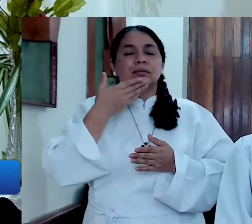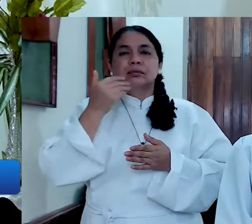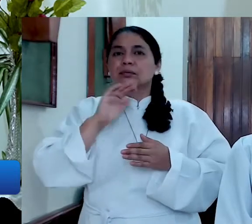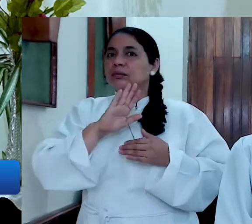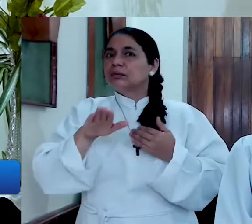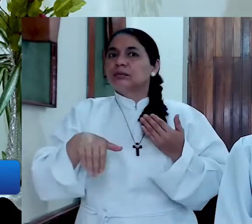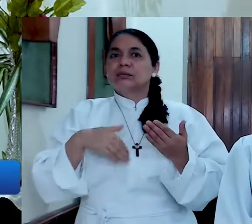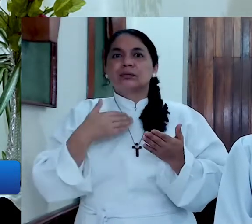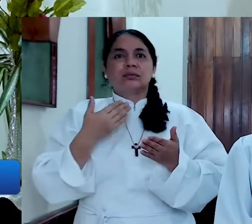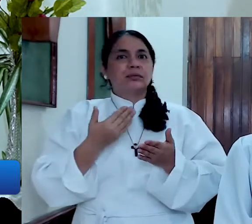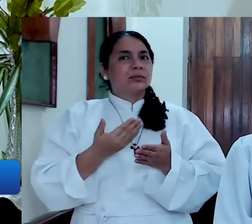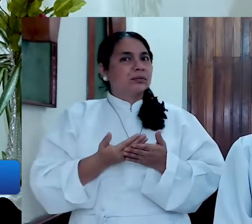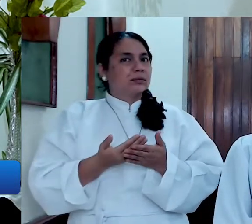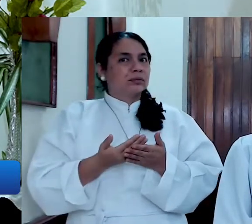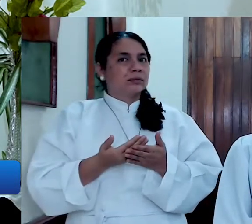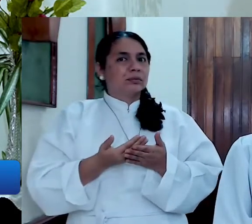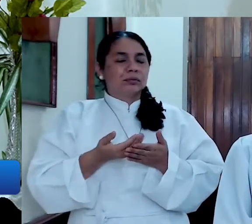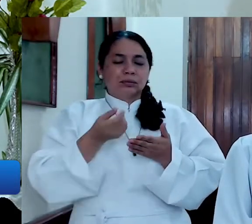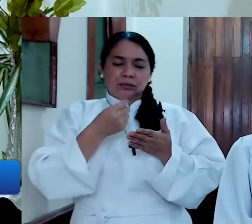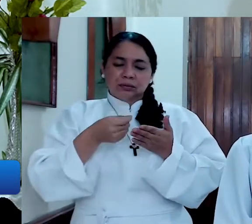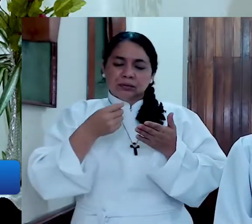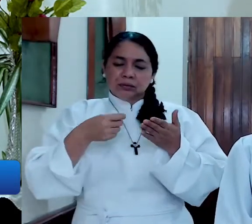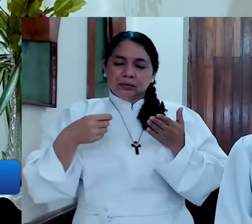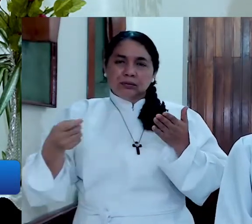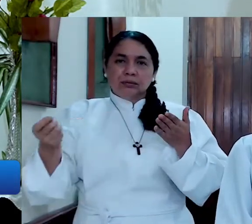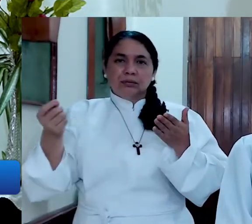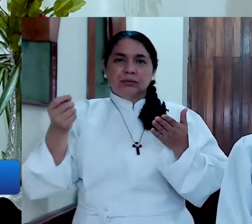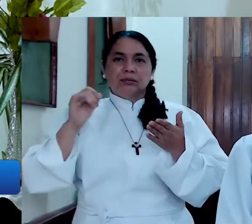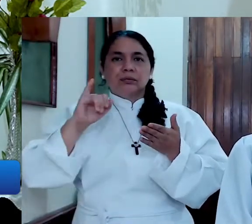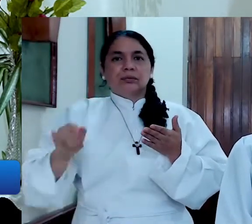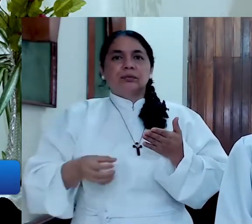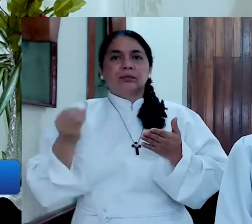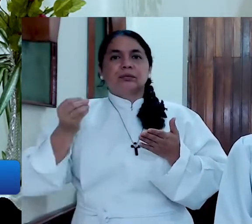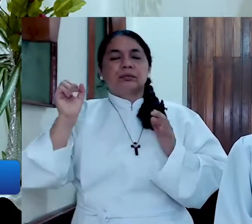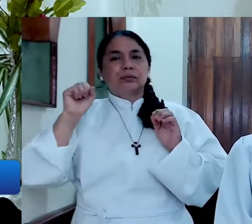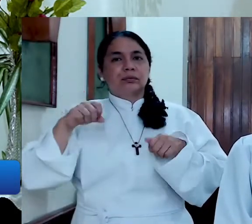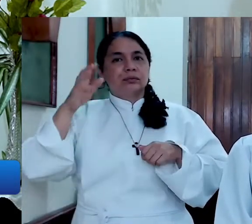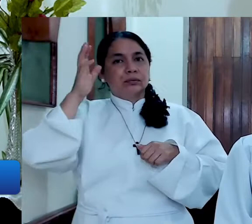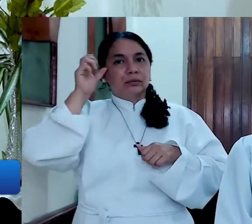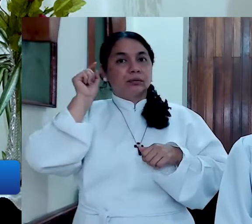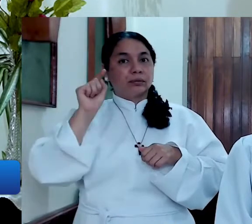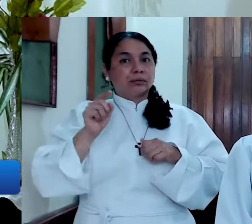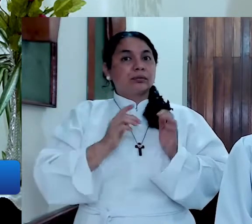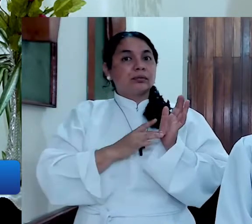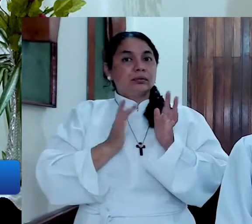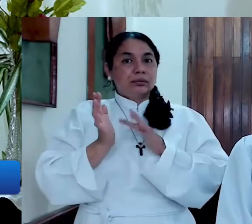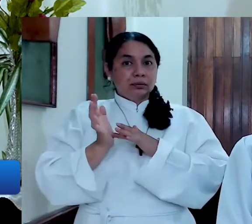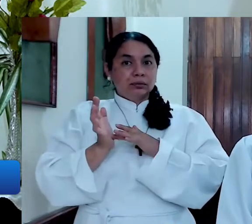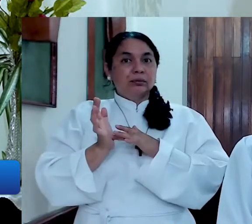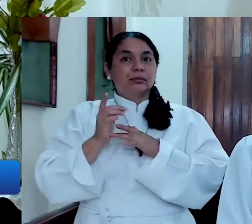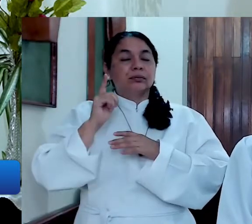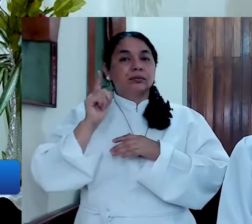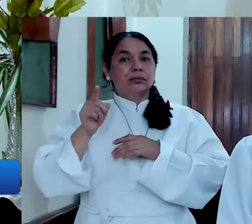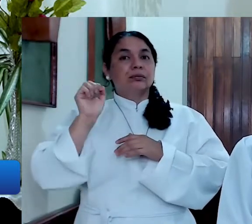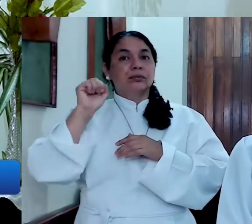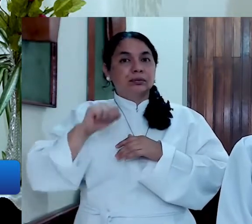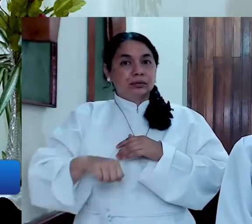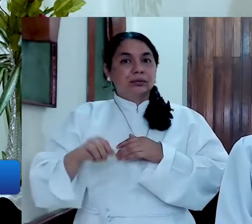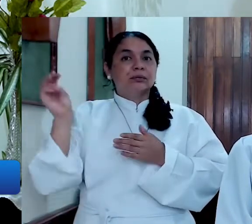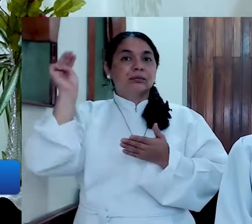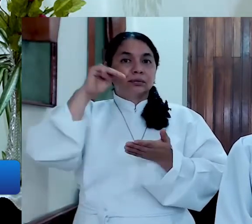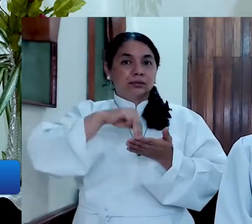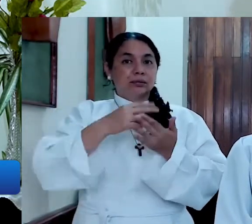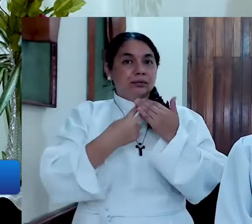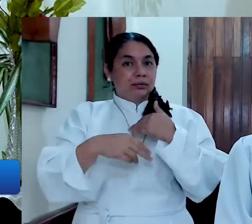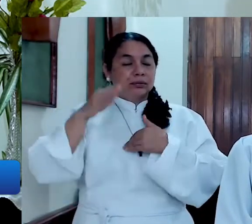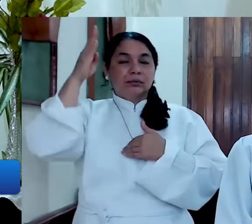pasajes que Juan va desarrollando. Todo es para creer que Jesús es el Mesías, es